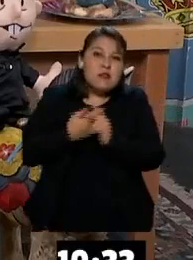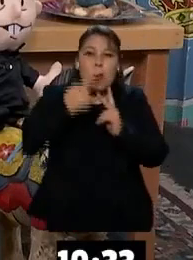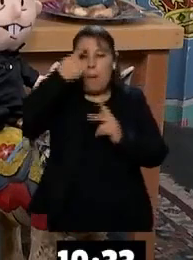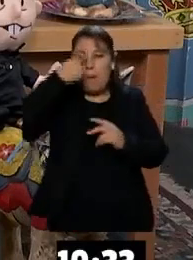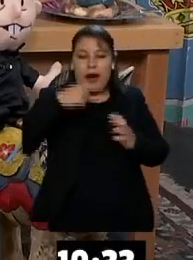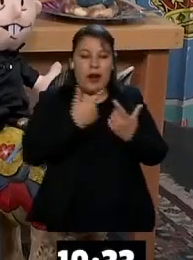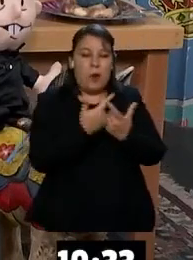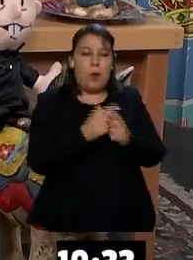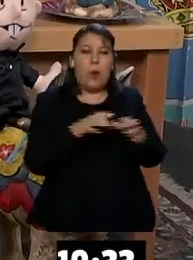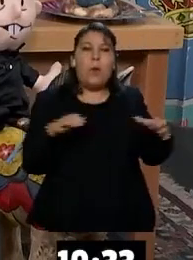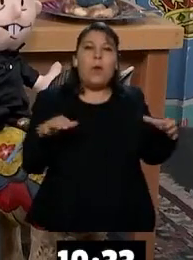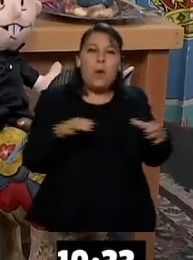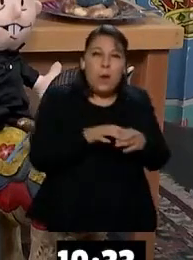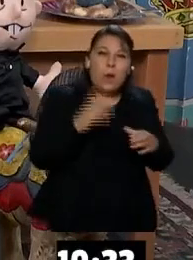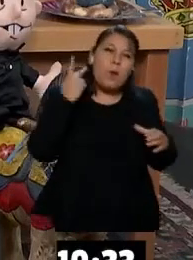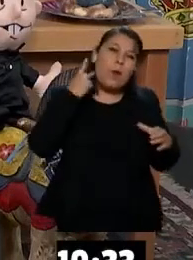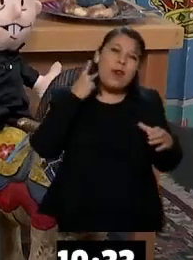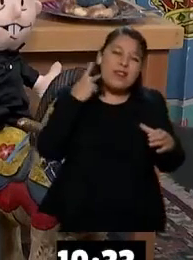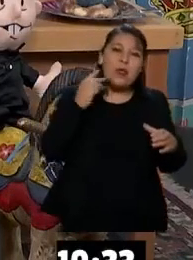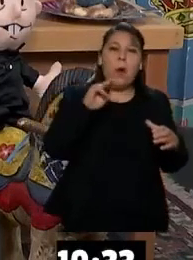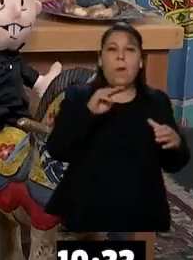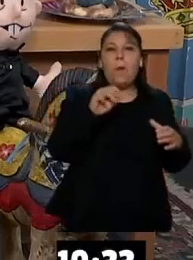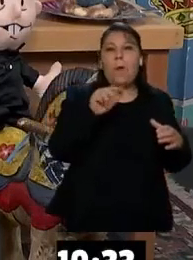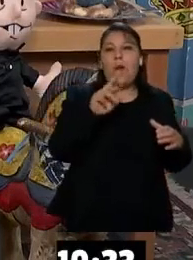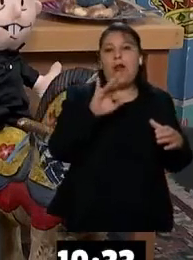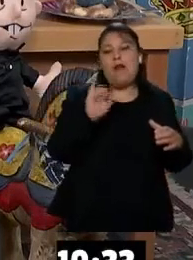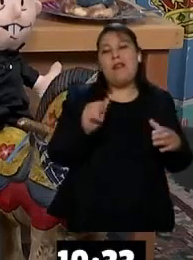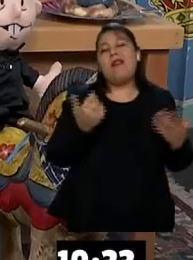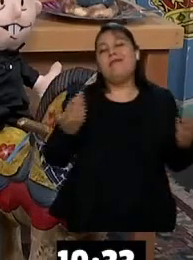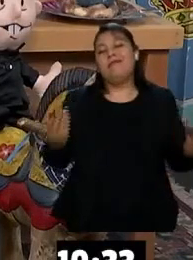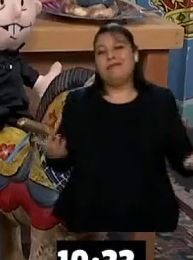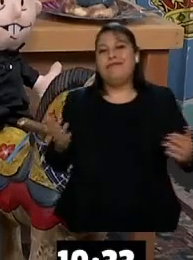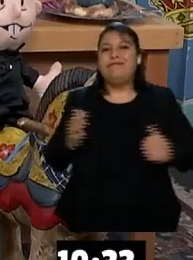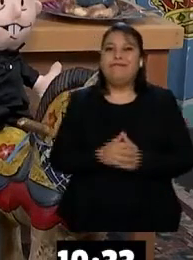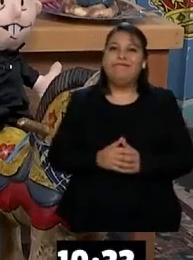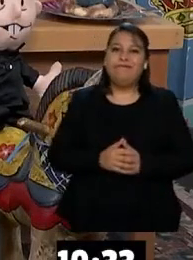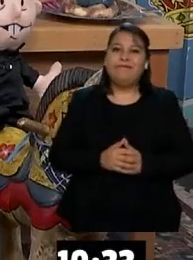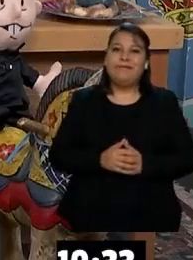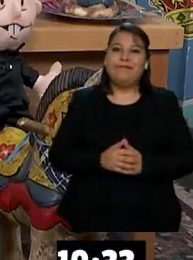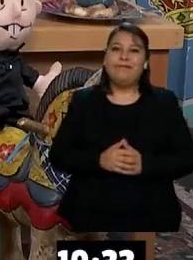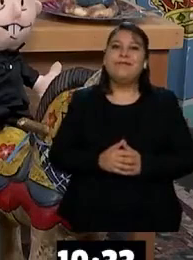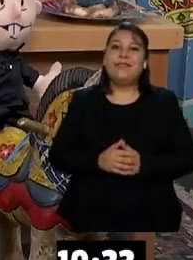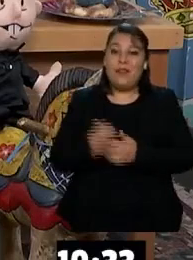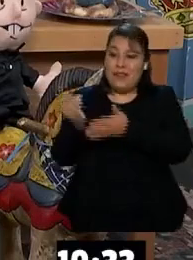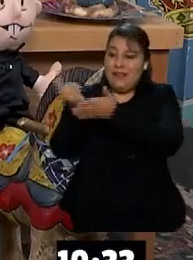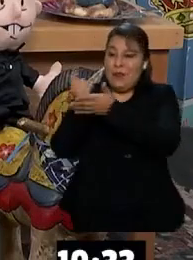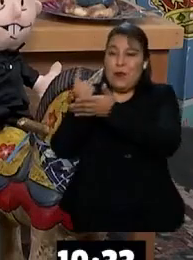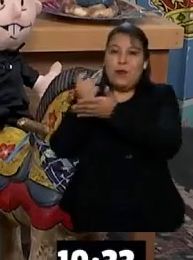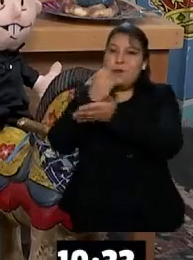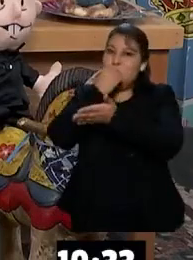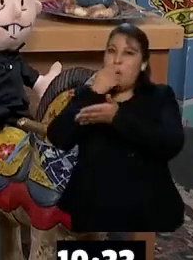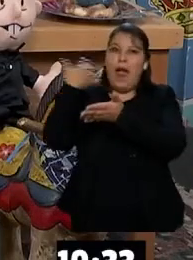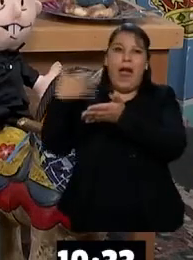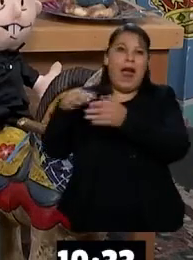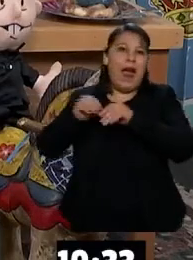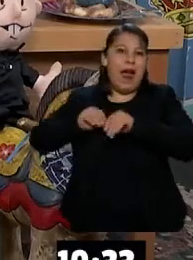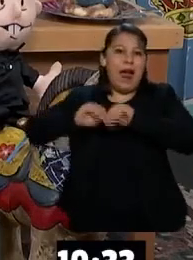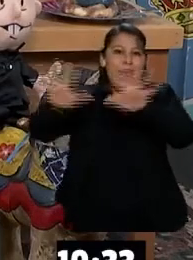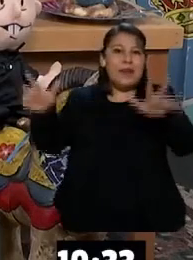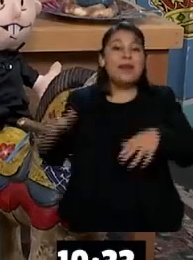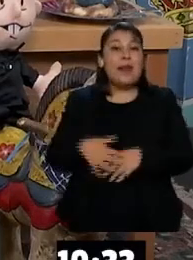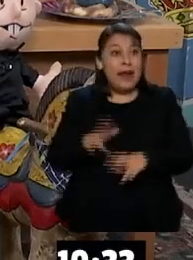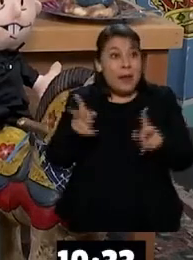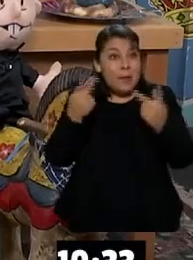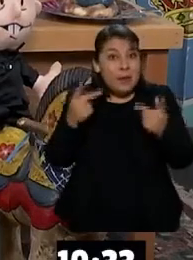Se le pegaron esos tintes de Luis Echeverría, sí, ¿no? Sí, de oye, qué bárbaro, sí, qué librazo. Ya está en todas las librerías y está también